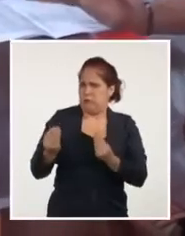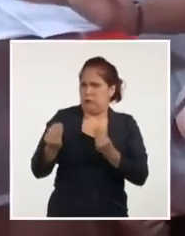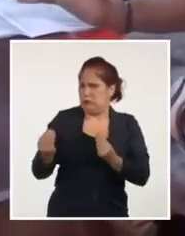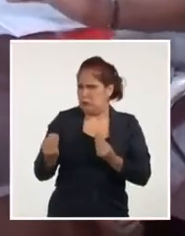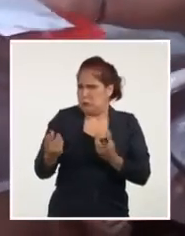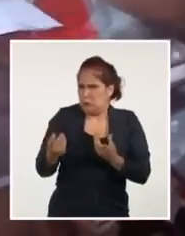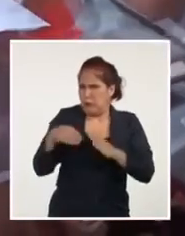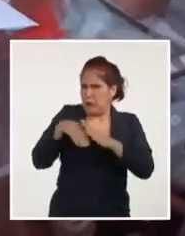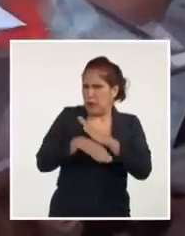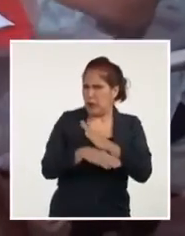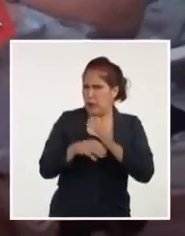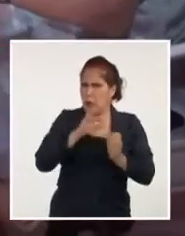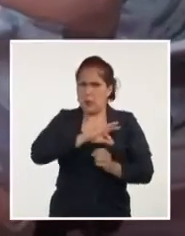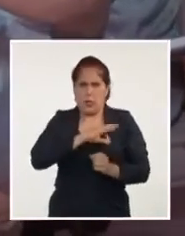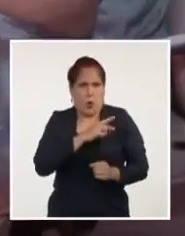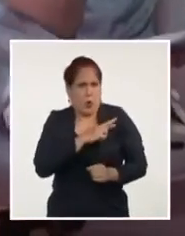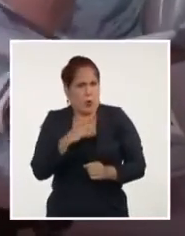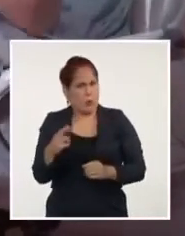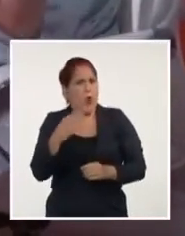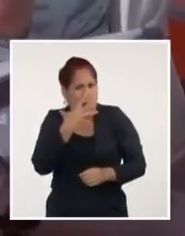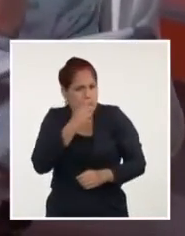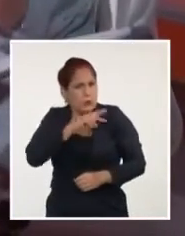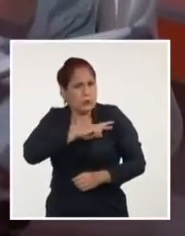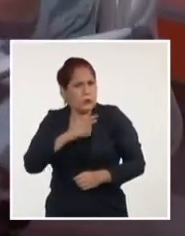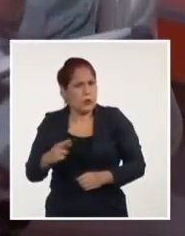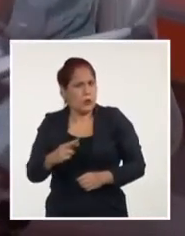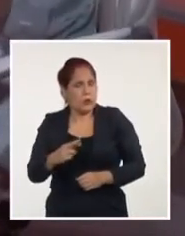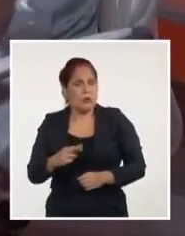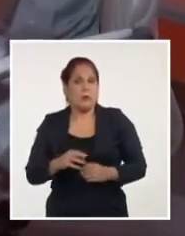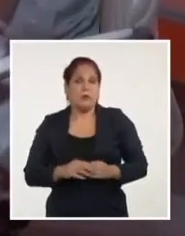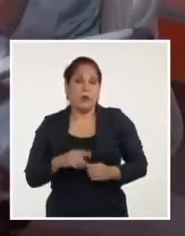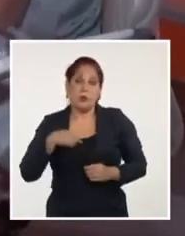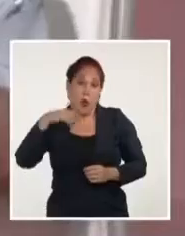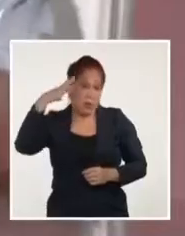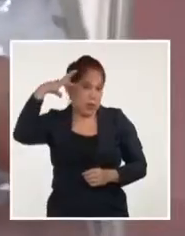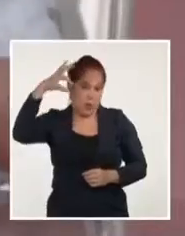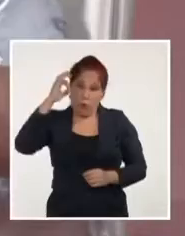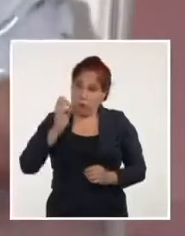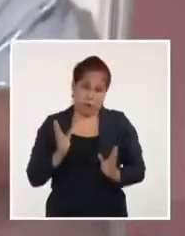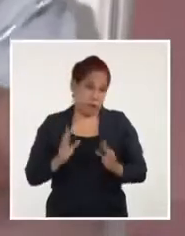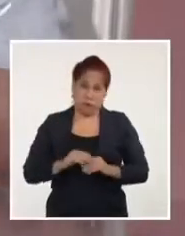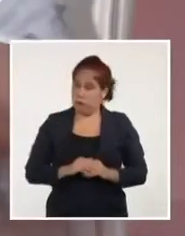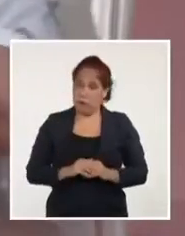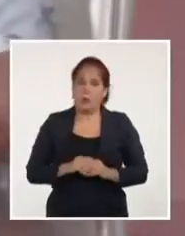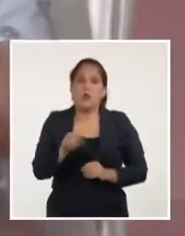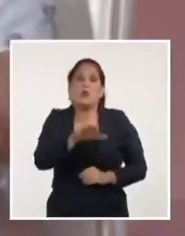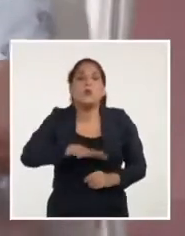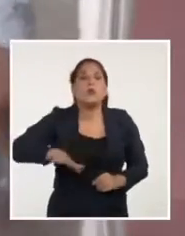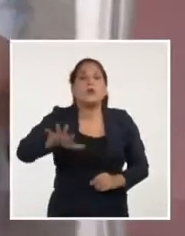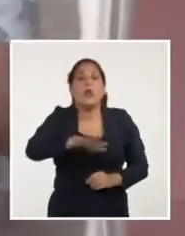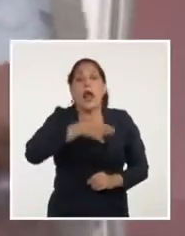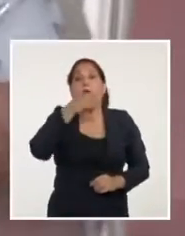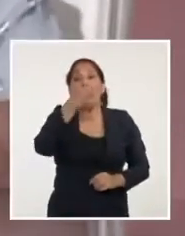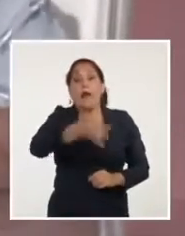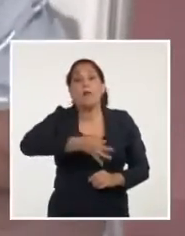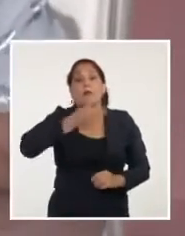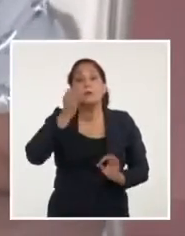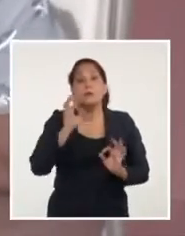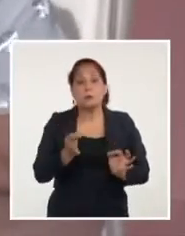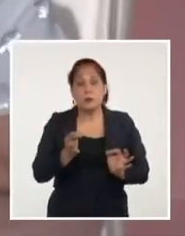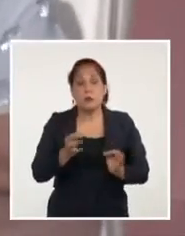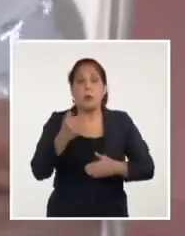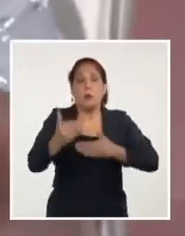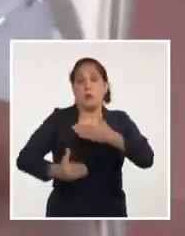mal que yo me sienta, y yo no soy Calviño, a quien respeto mucho en el orden psicológico, pero en el orden sociológico y también asociado a los